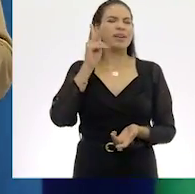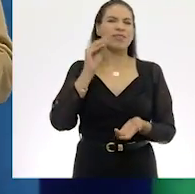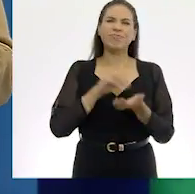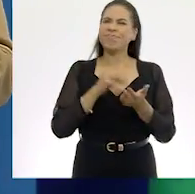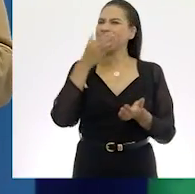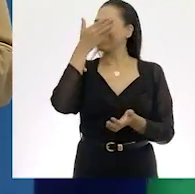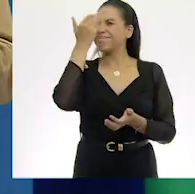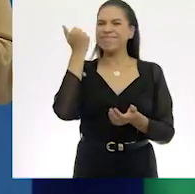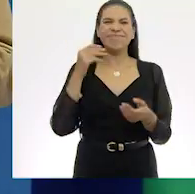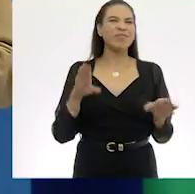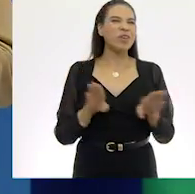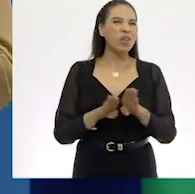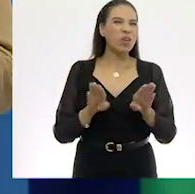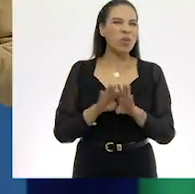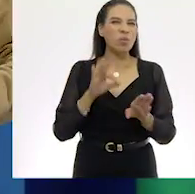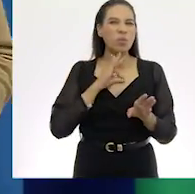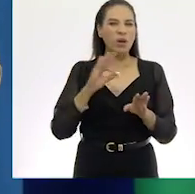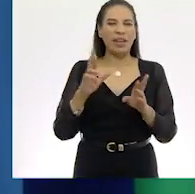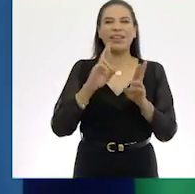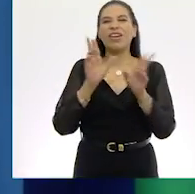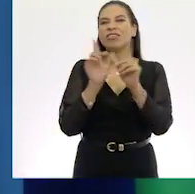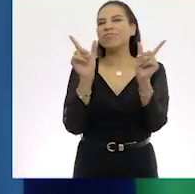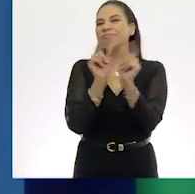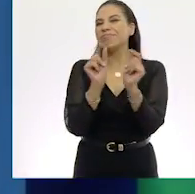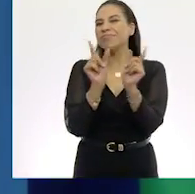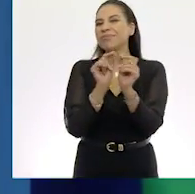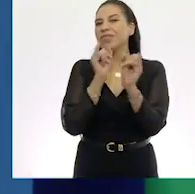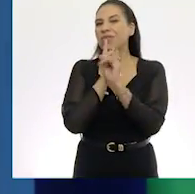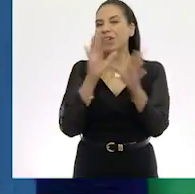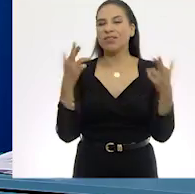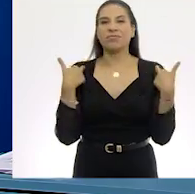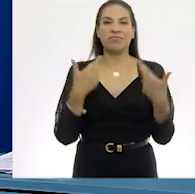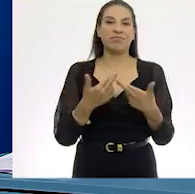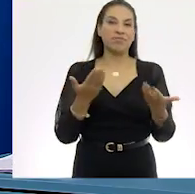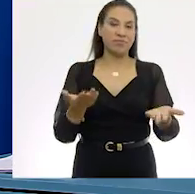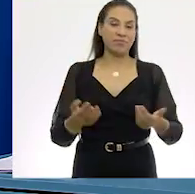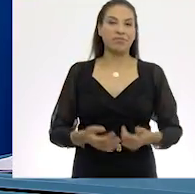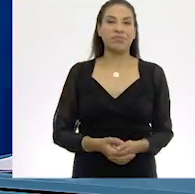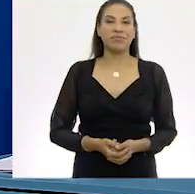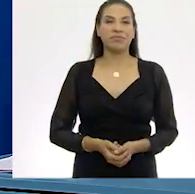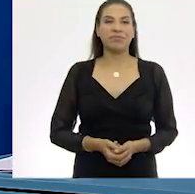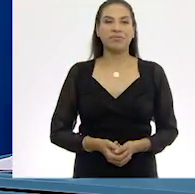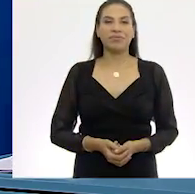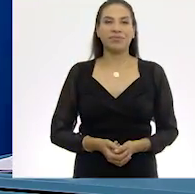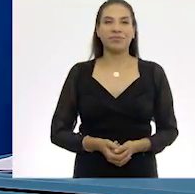no sé cómo logré resumir la información, profesor.